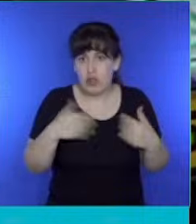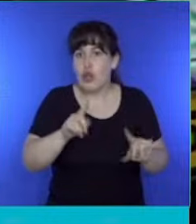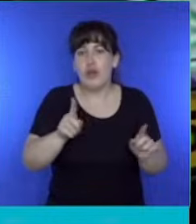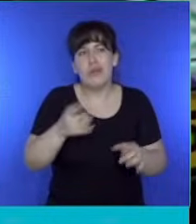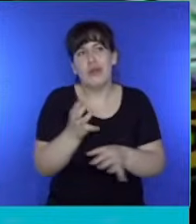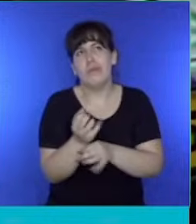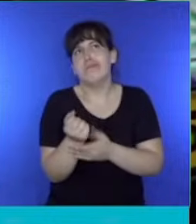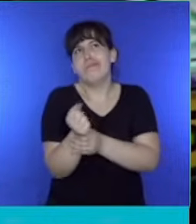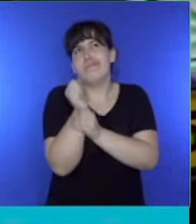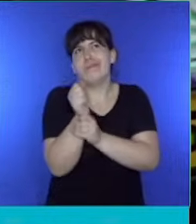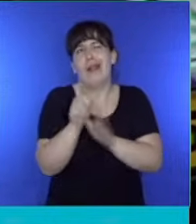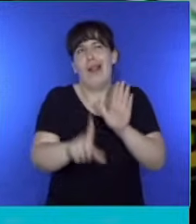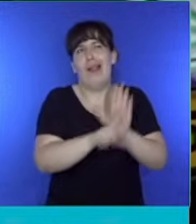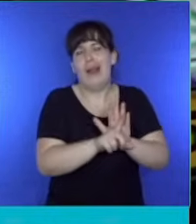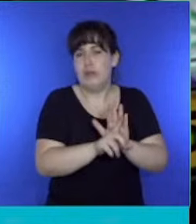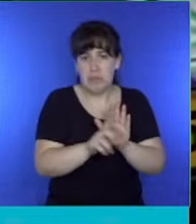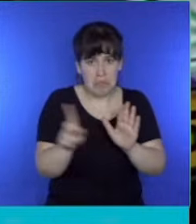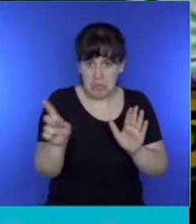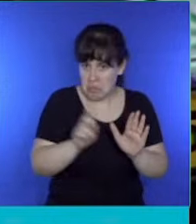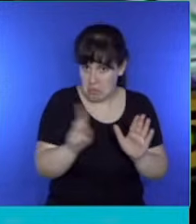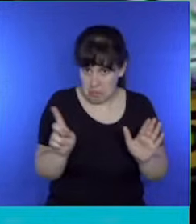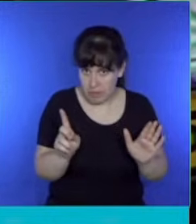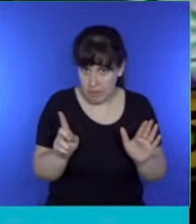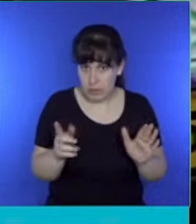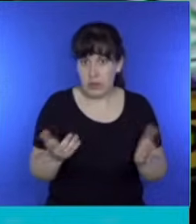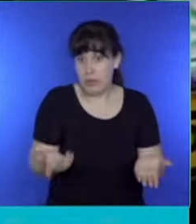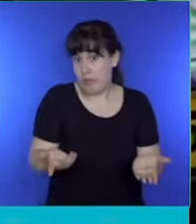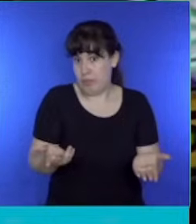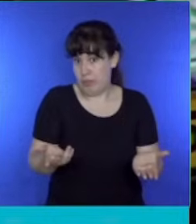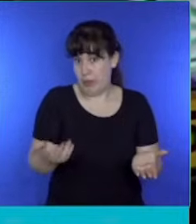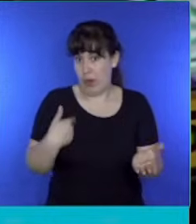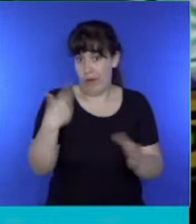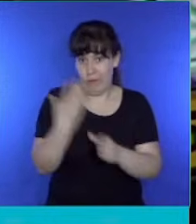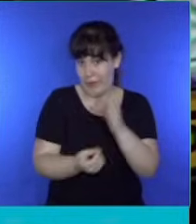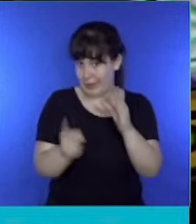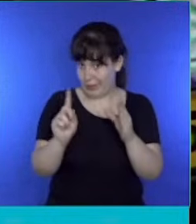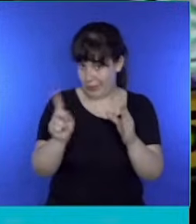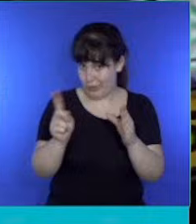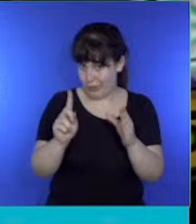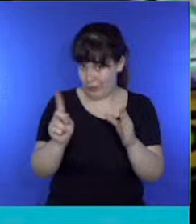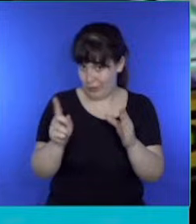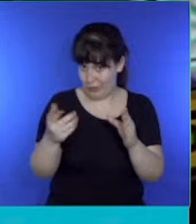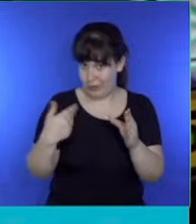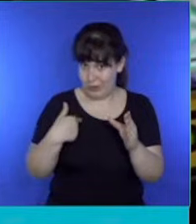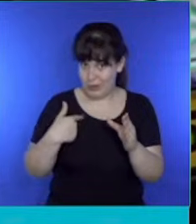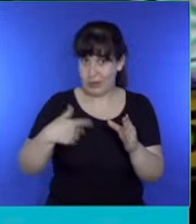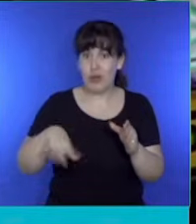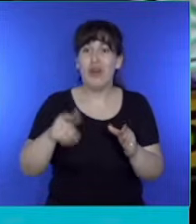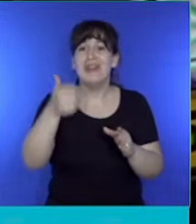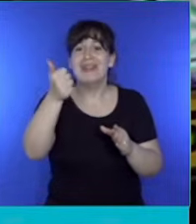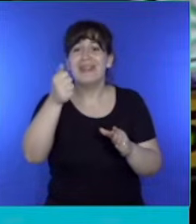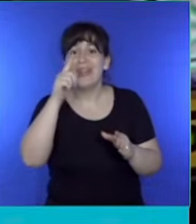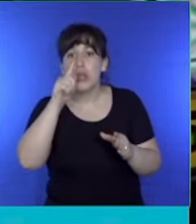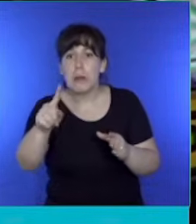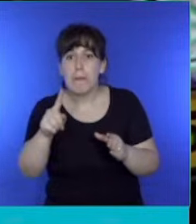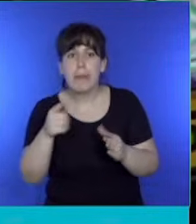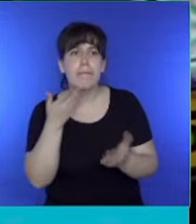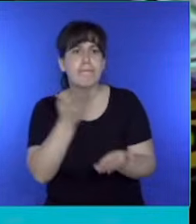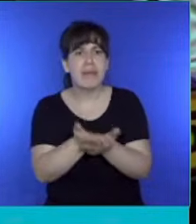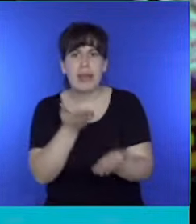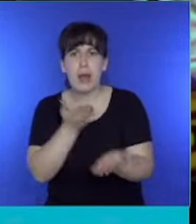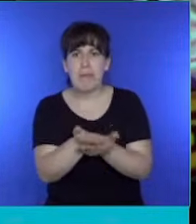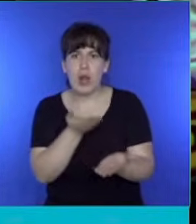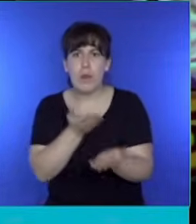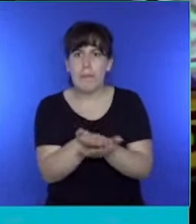ley, pero mucho no me equivoqué, ¿no? Hubo más de 6.000 amparos que se